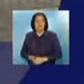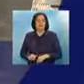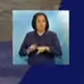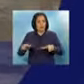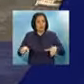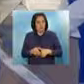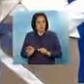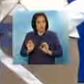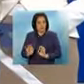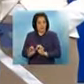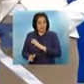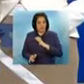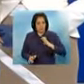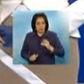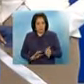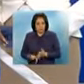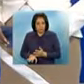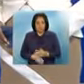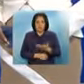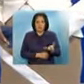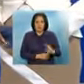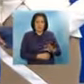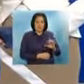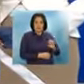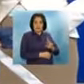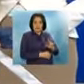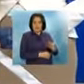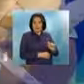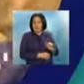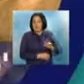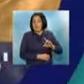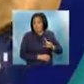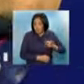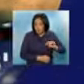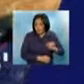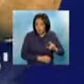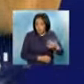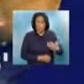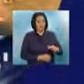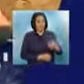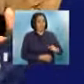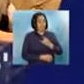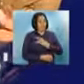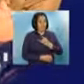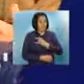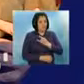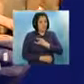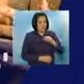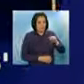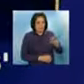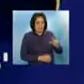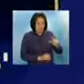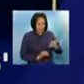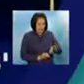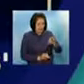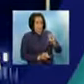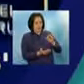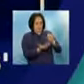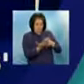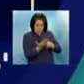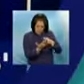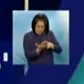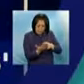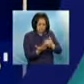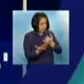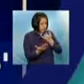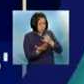Callao. Y César Acuña nuevamente está en el ojo de la tormenta. Universidad de Madrid haya irregularidades en su tesis